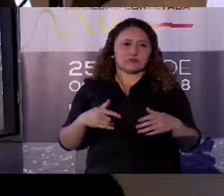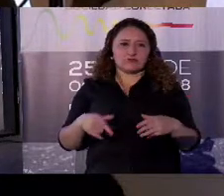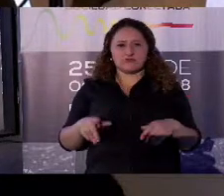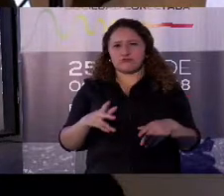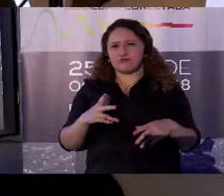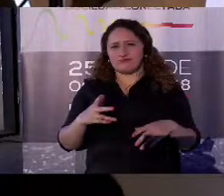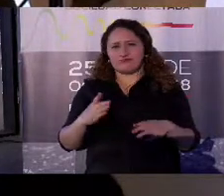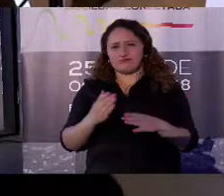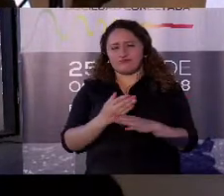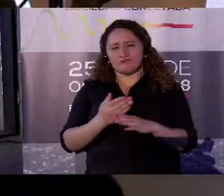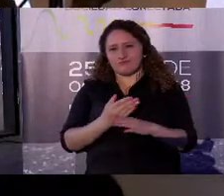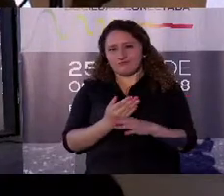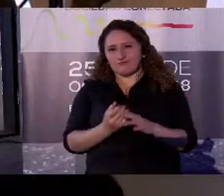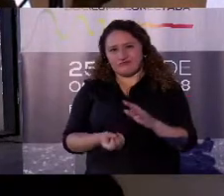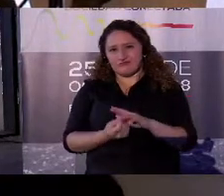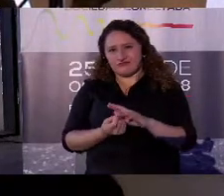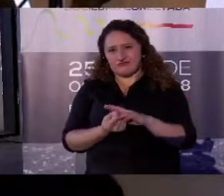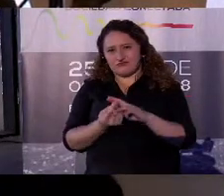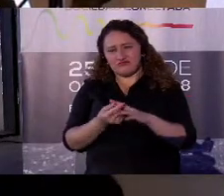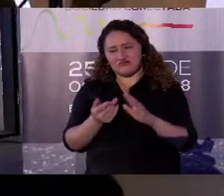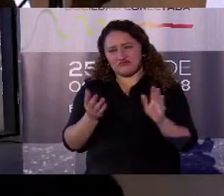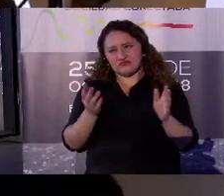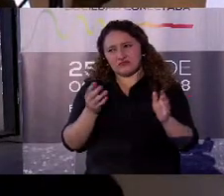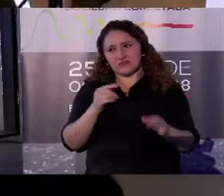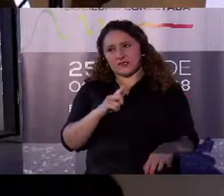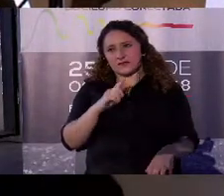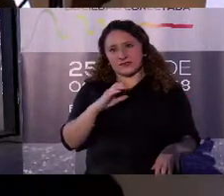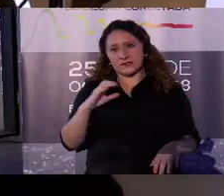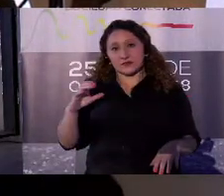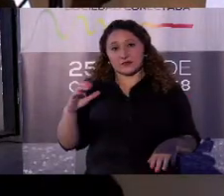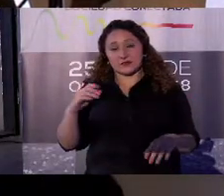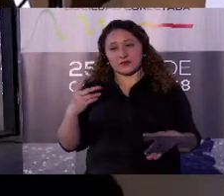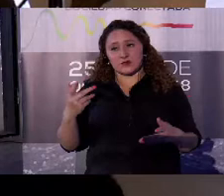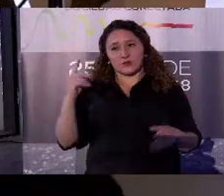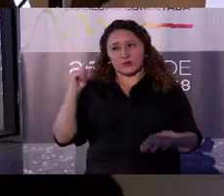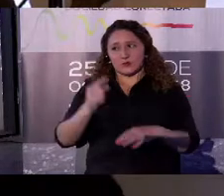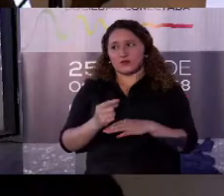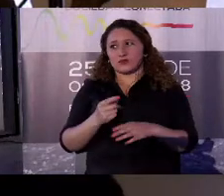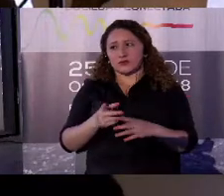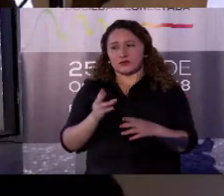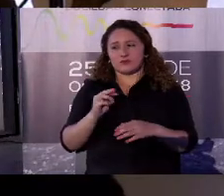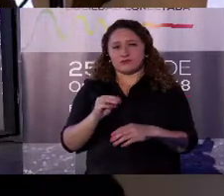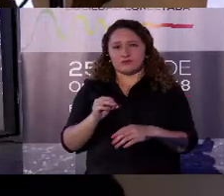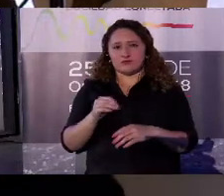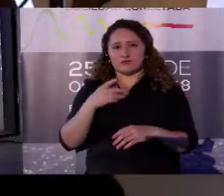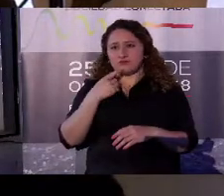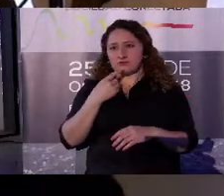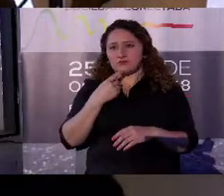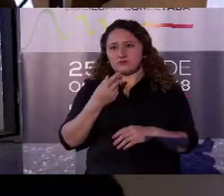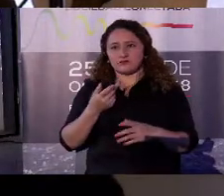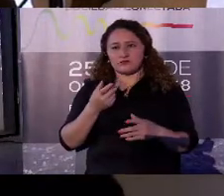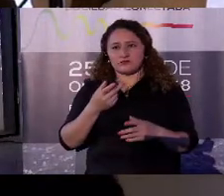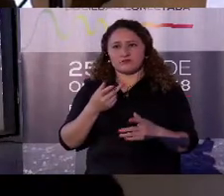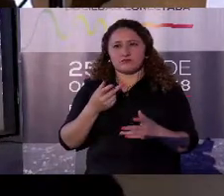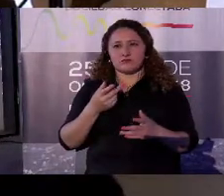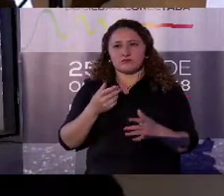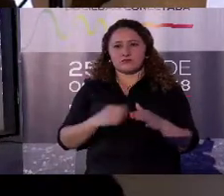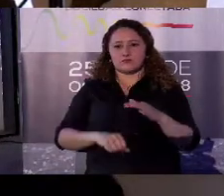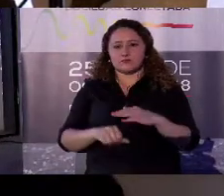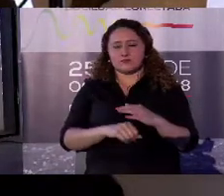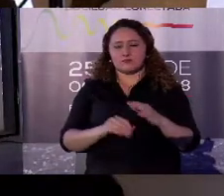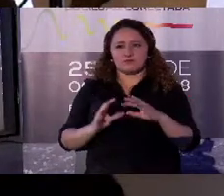Generaría muchos inconvenientes. Entonces la FCC emitió una orden el martes que estipula que la